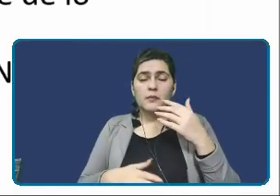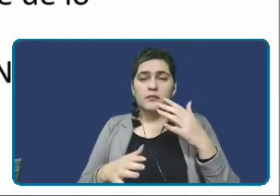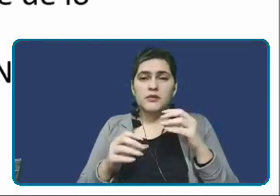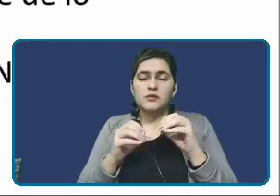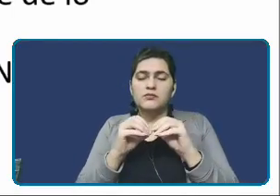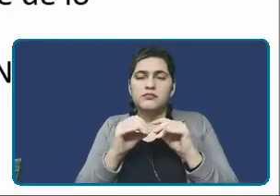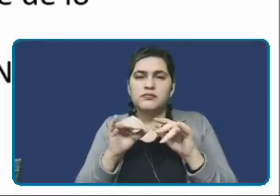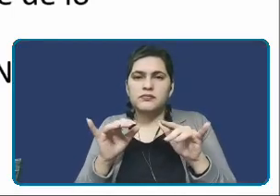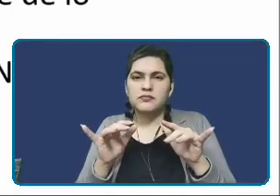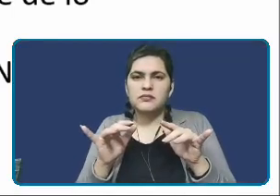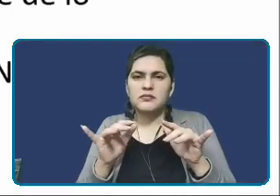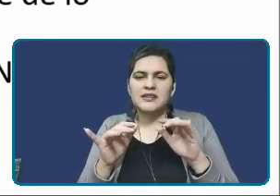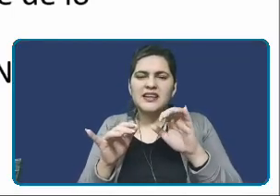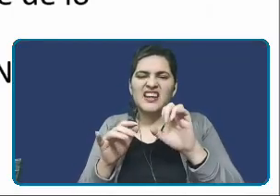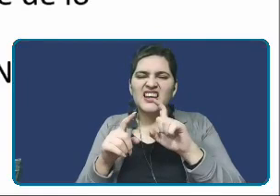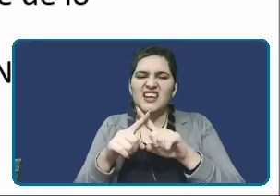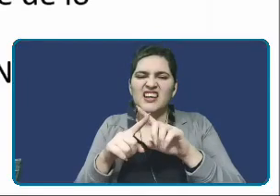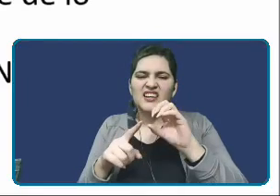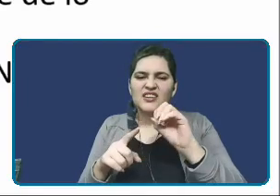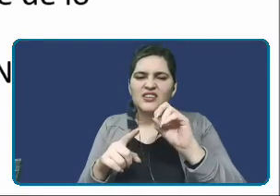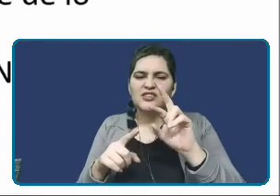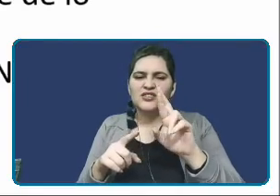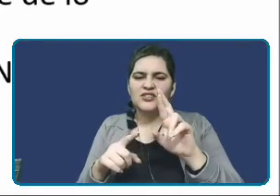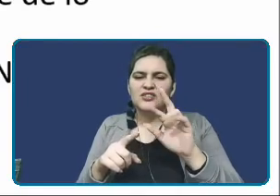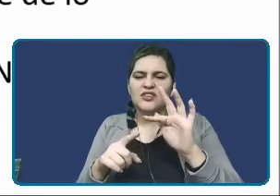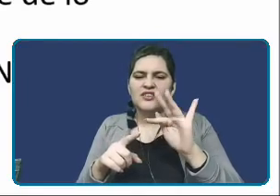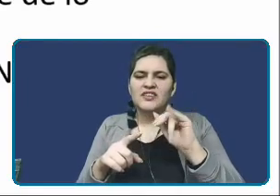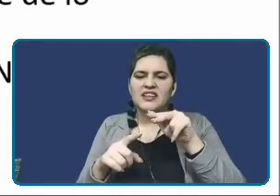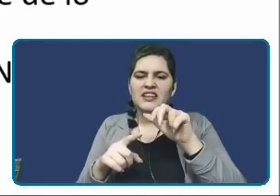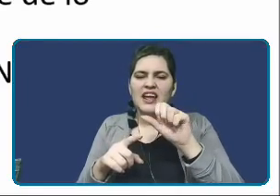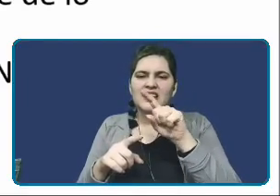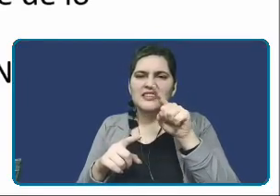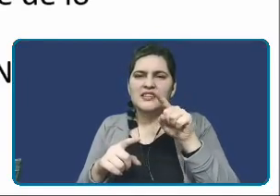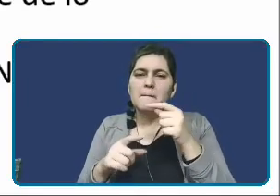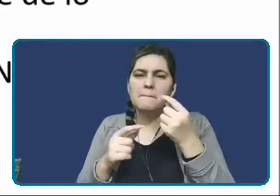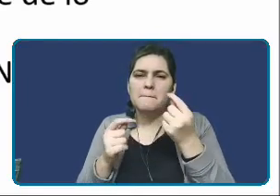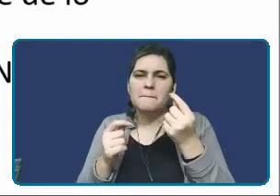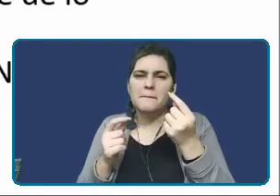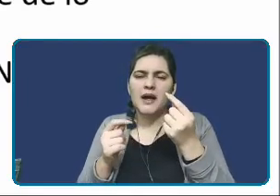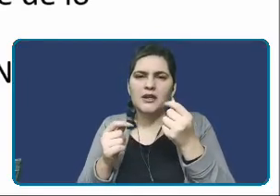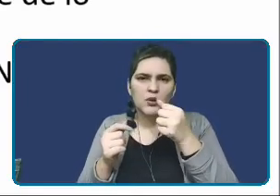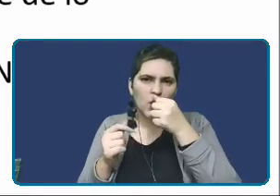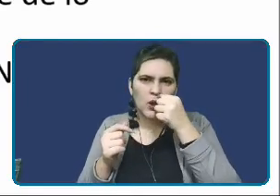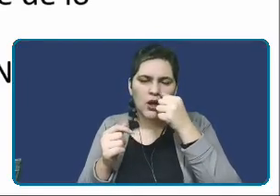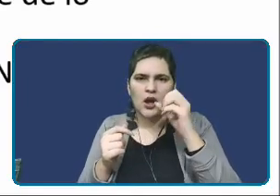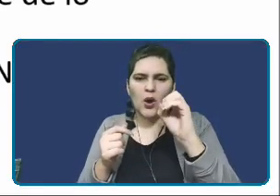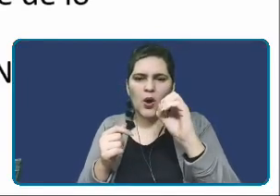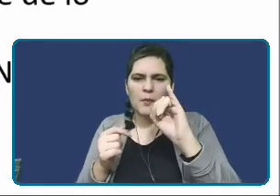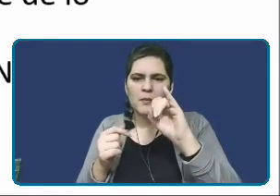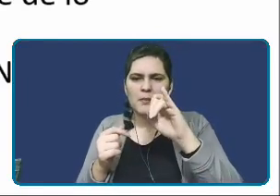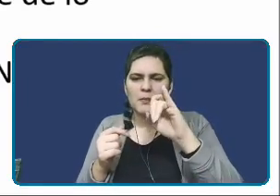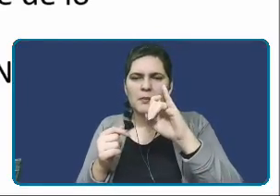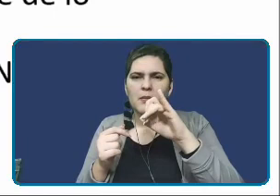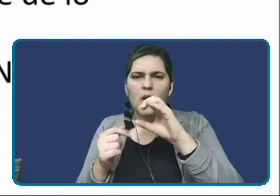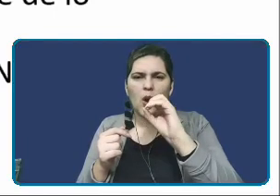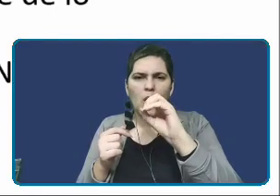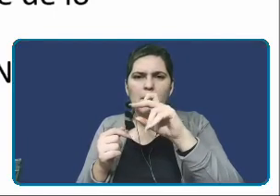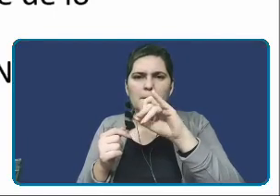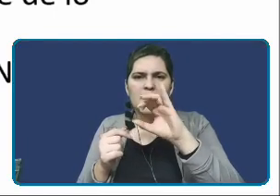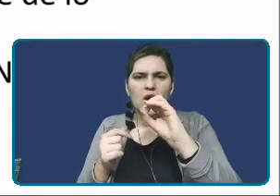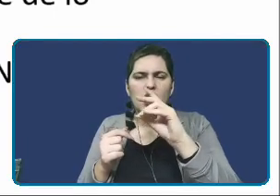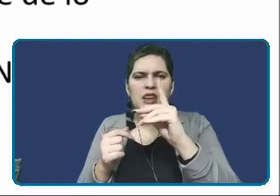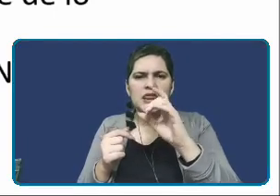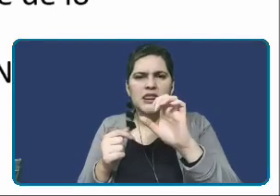las exorfinas con actividad opioide, y que son muy parecidos a los opioides, que son estos sustancias que llegan al sistema nervioso